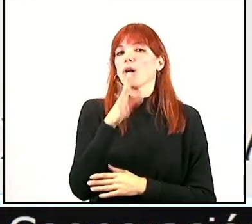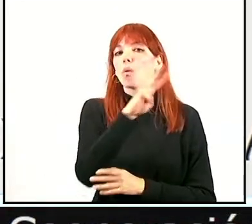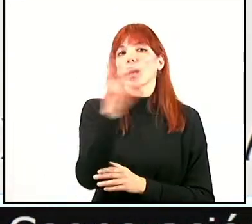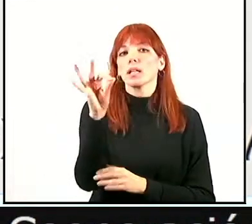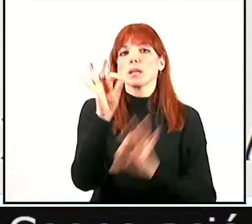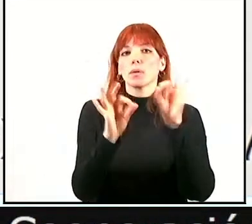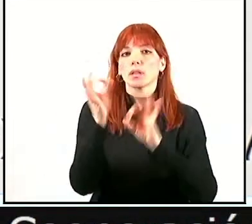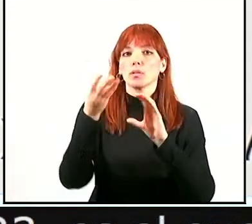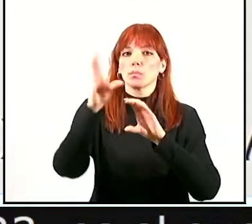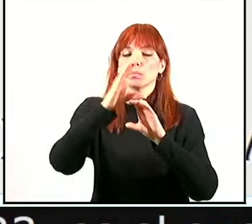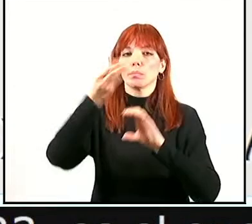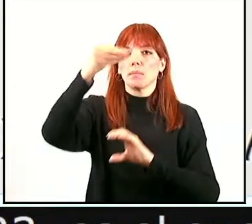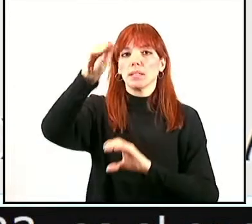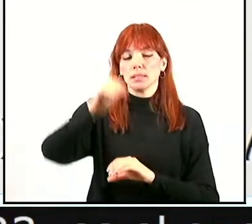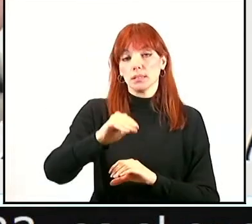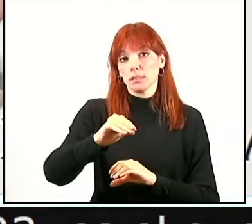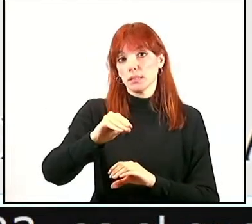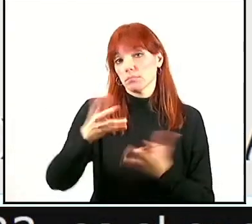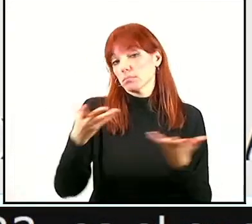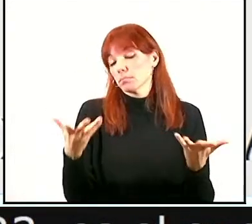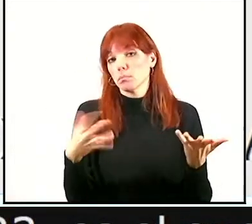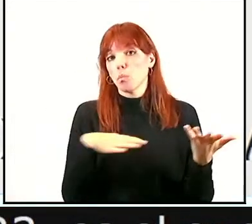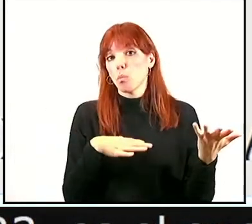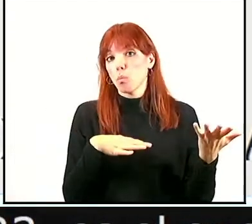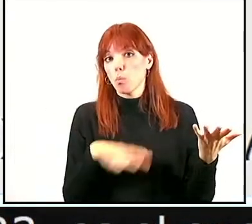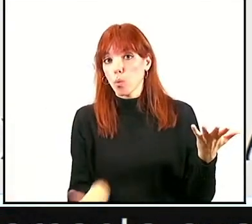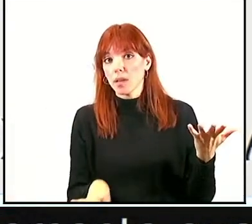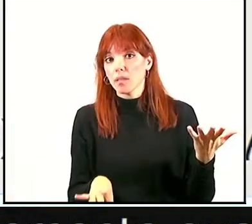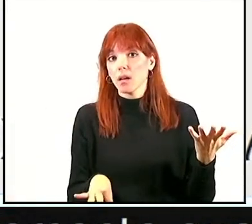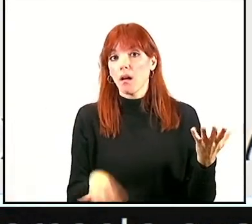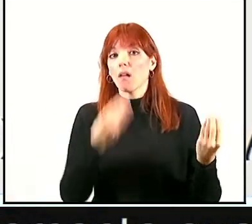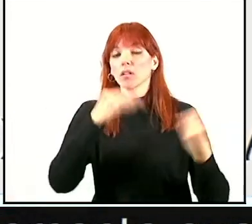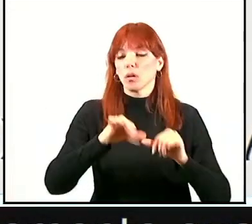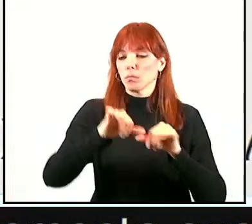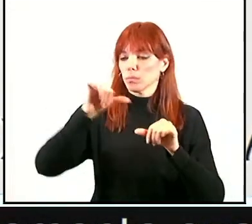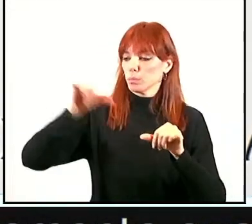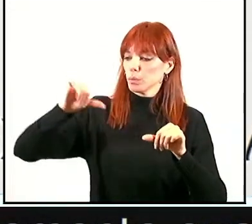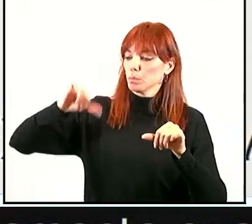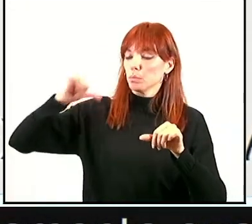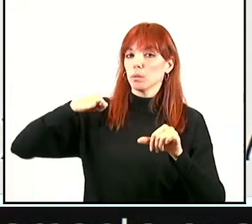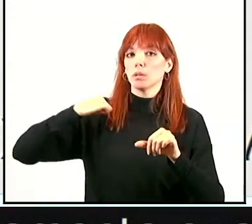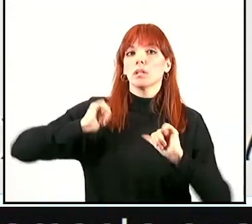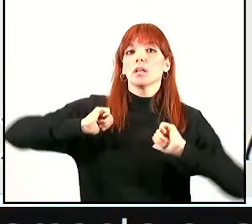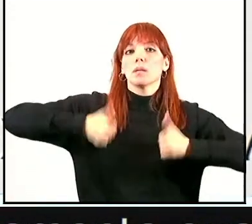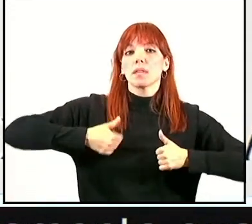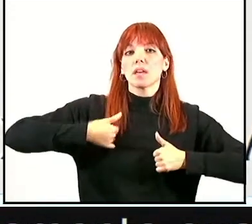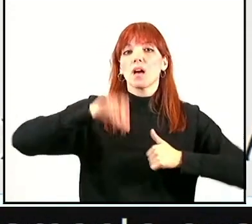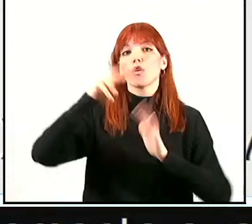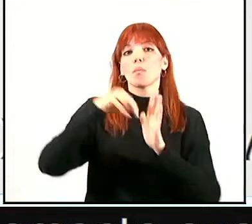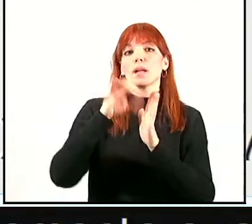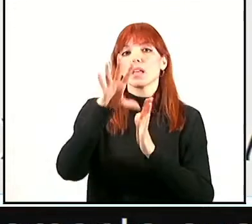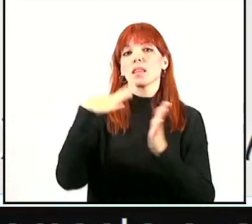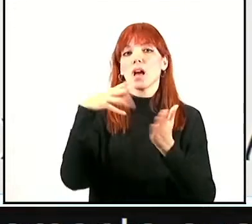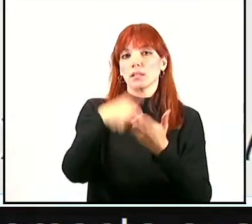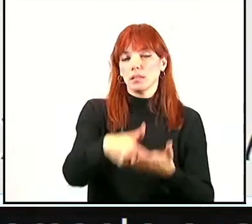40% de incremento que pueden ver históricamente desde el año 2015 hasta ahora.